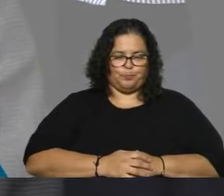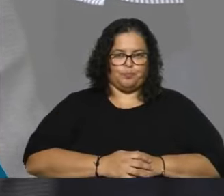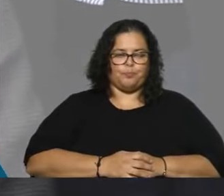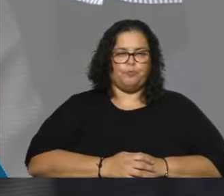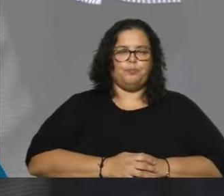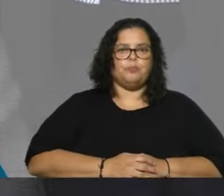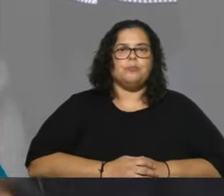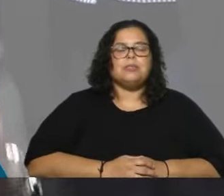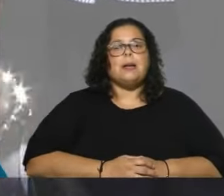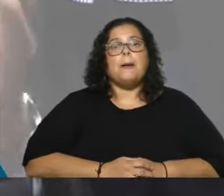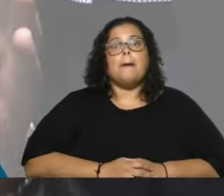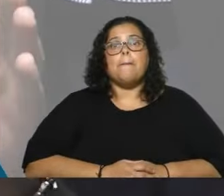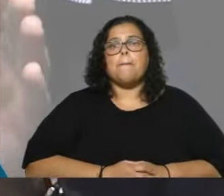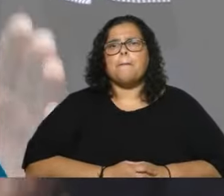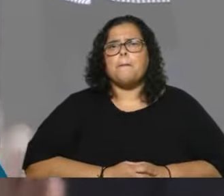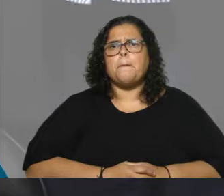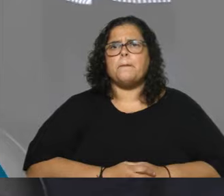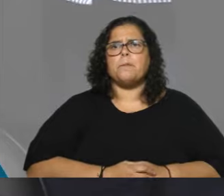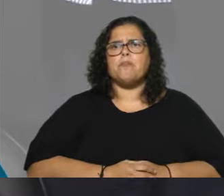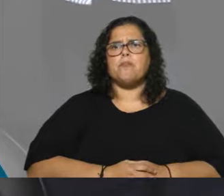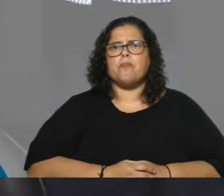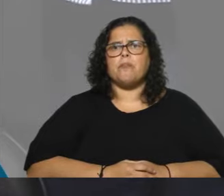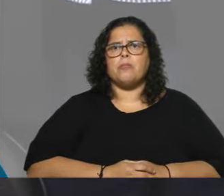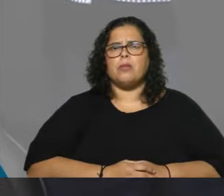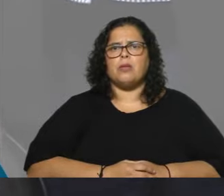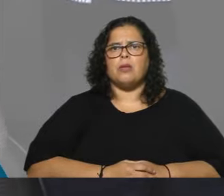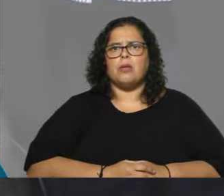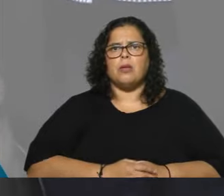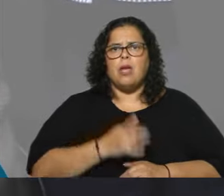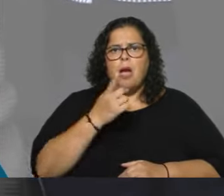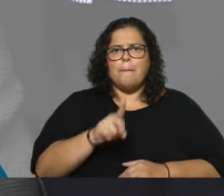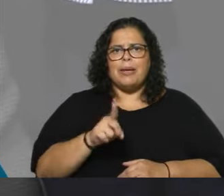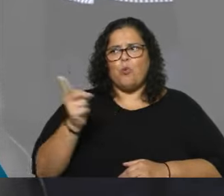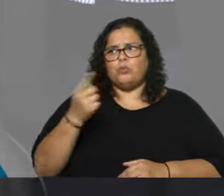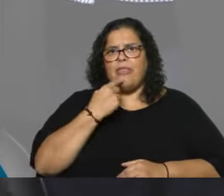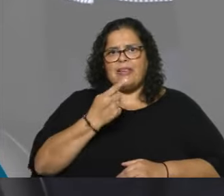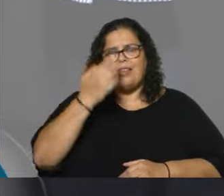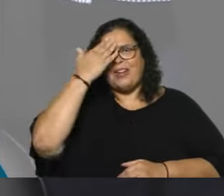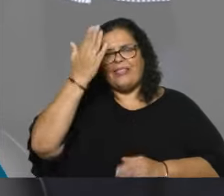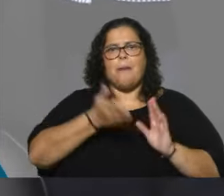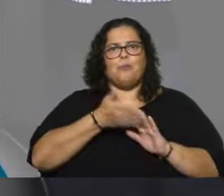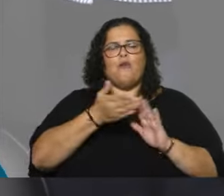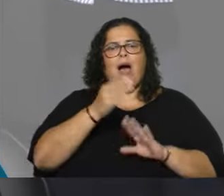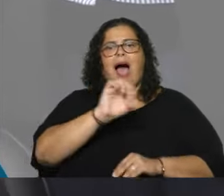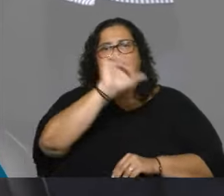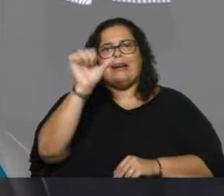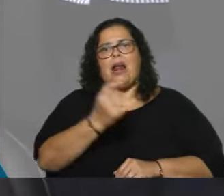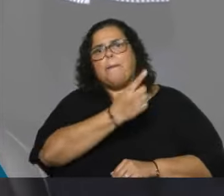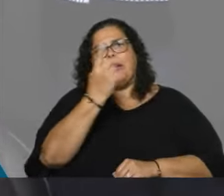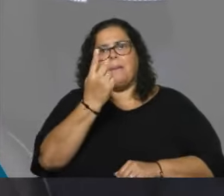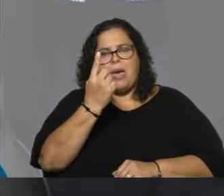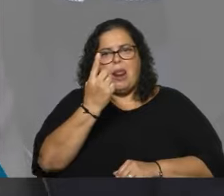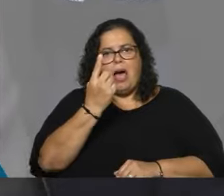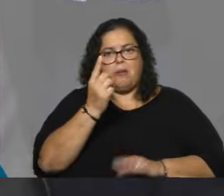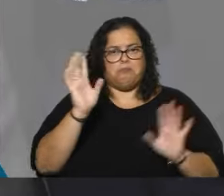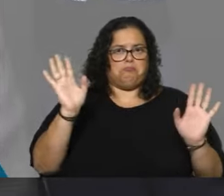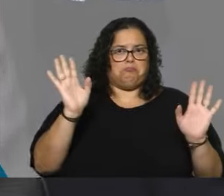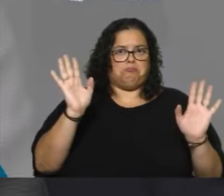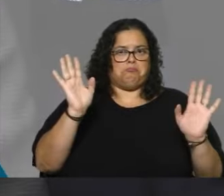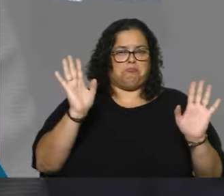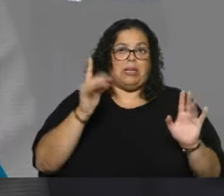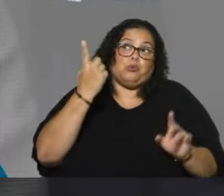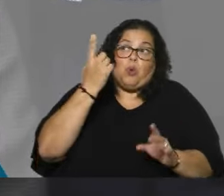Me permite una aclaración. Ahora, usted parte de la base que el Frente Amplio va a ganar en primera vuelta. Nosotros no estamos analizando esa opción. Una posibilidad.